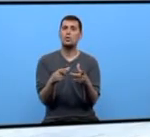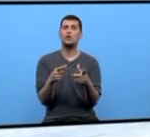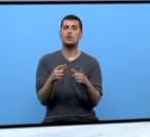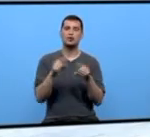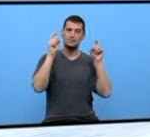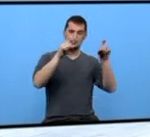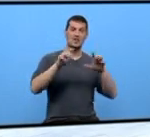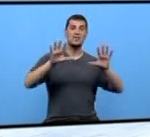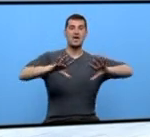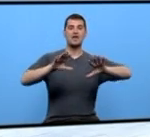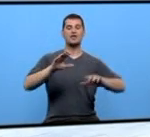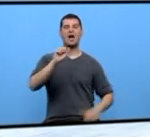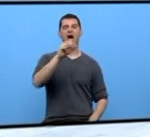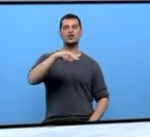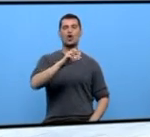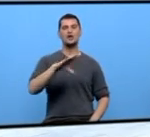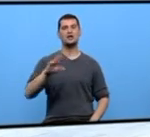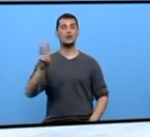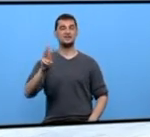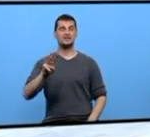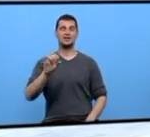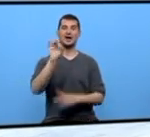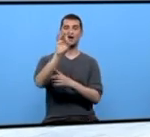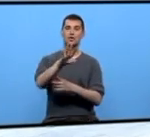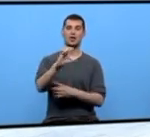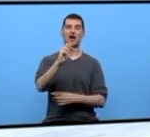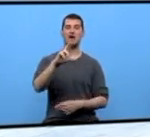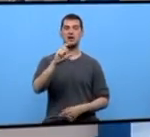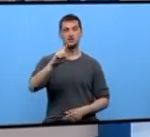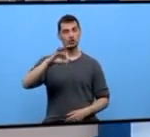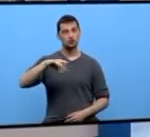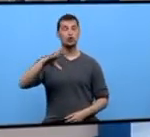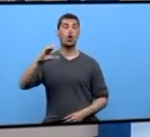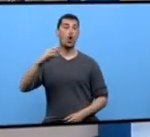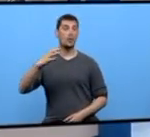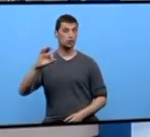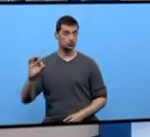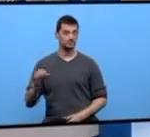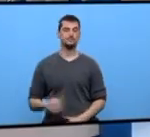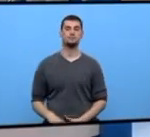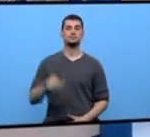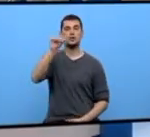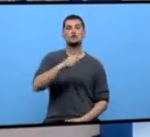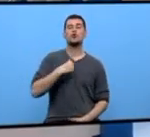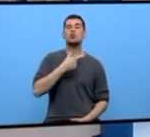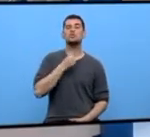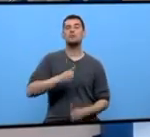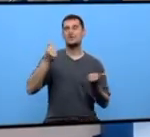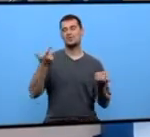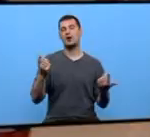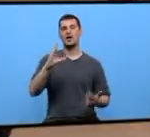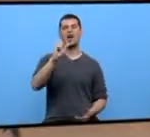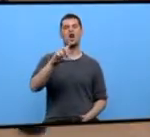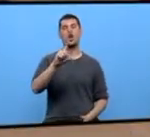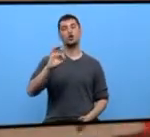10, Antoni Winchester, e el 14, Carliños Cobos. El que máis me gusta é el Carlos